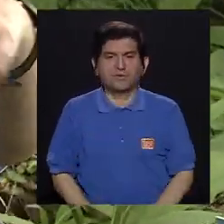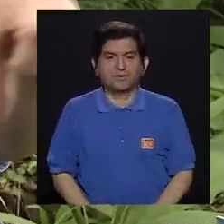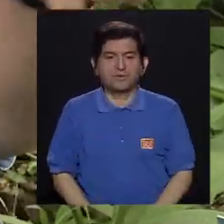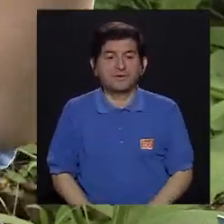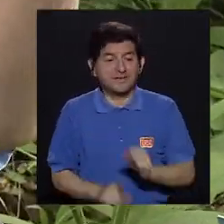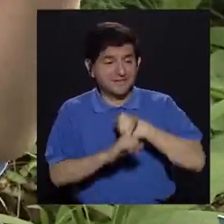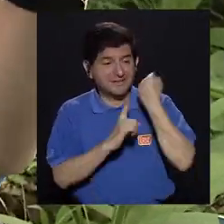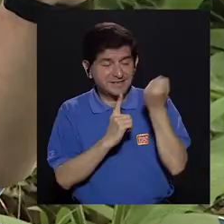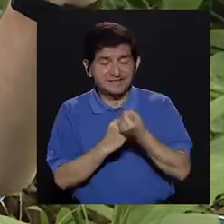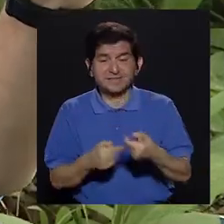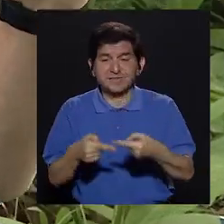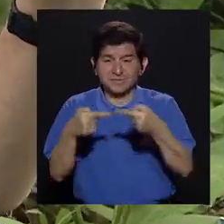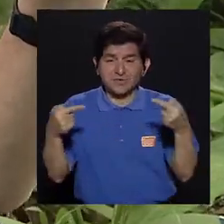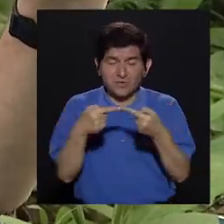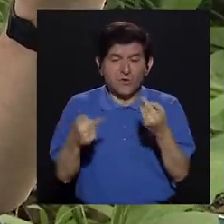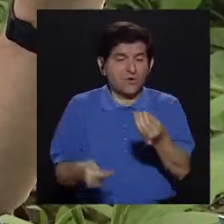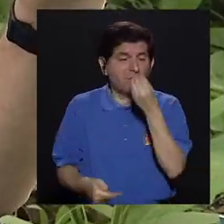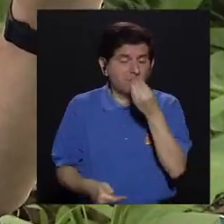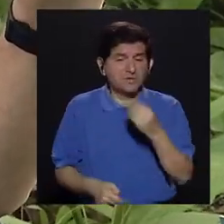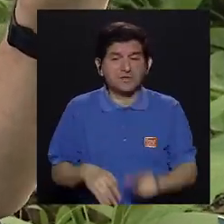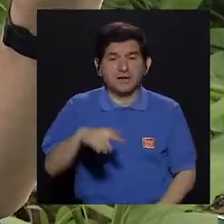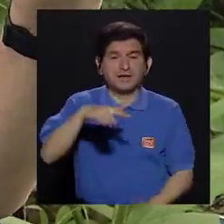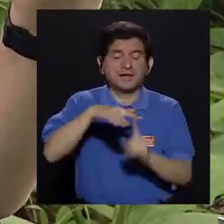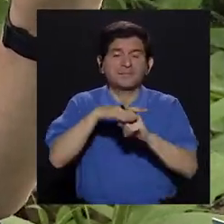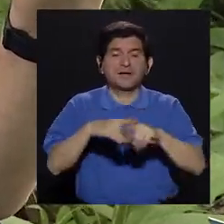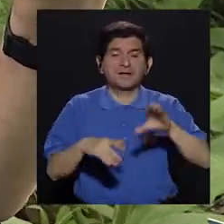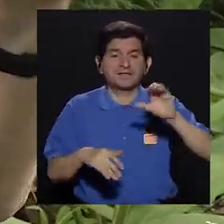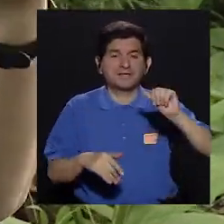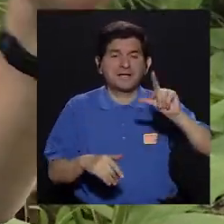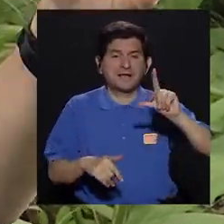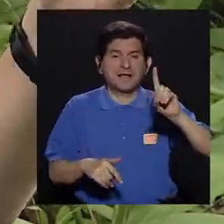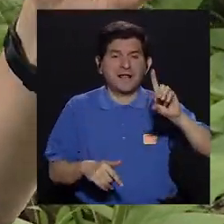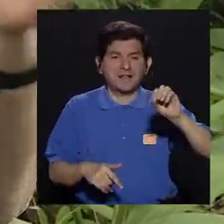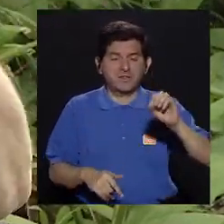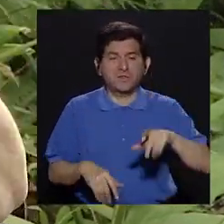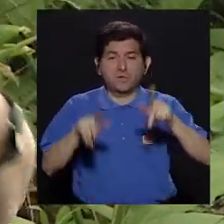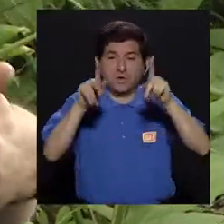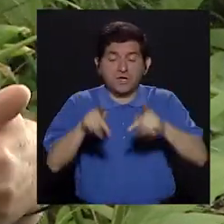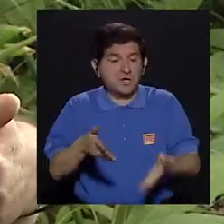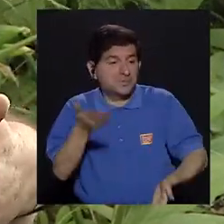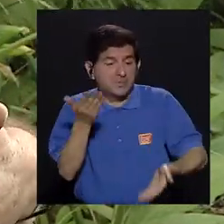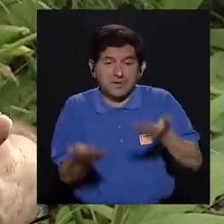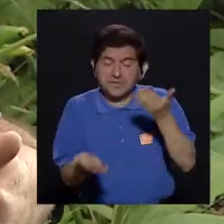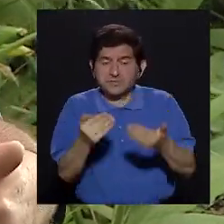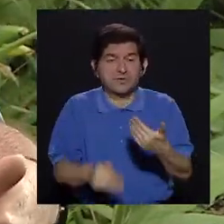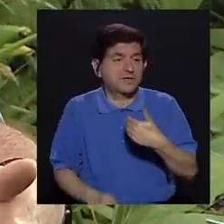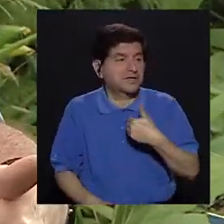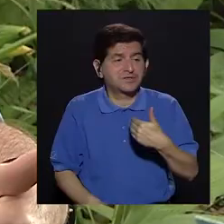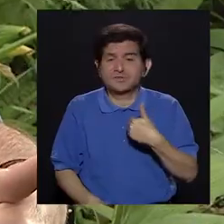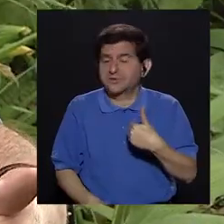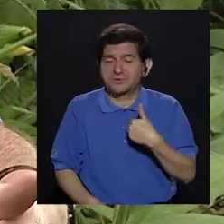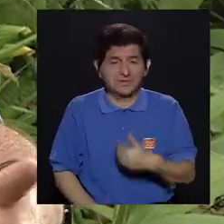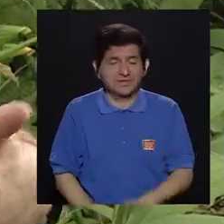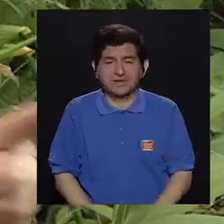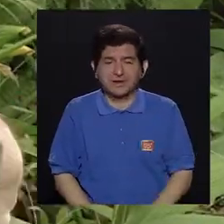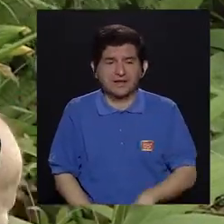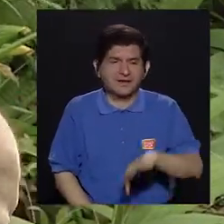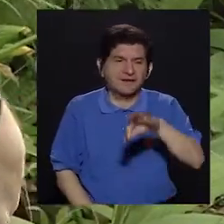que son factores antinutricionales que salen al caldo. Y algunas personas no tienen,